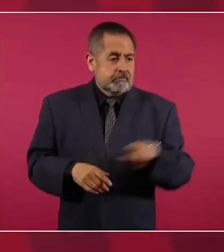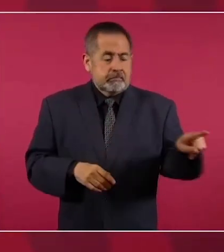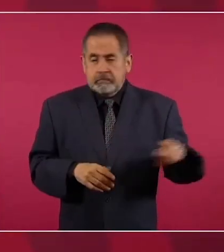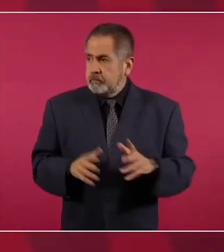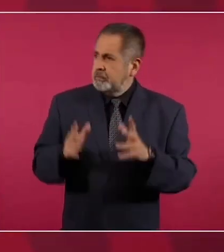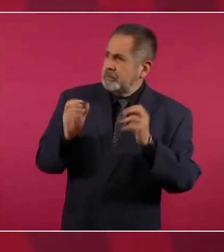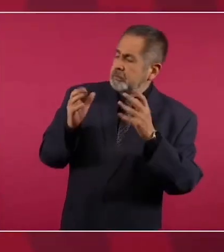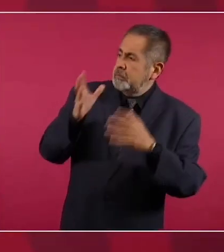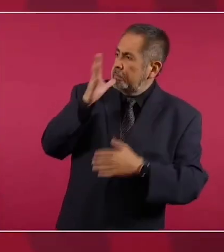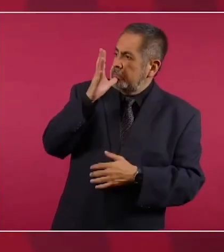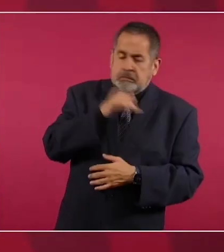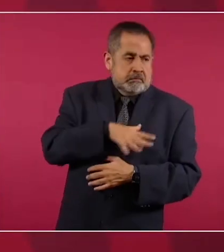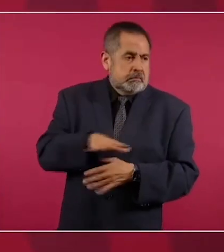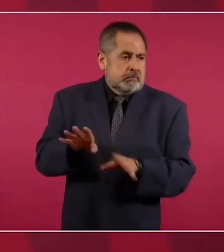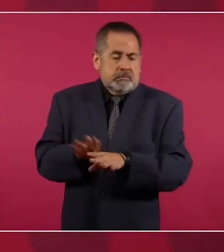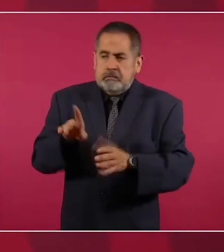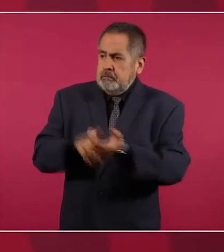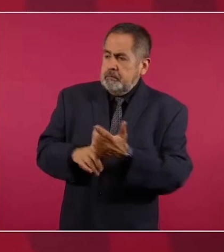increíble,